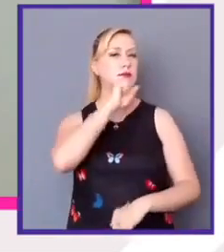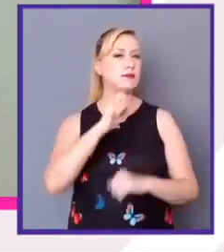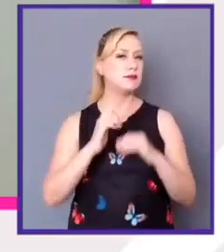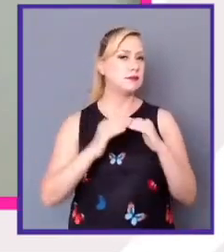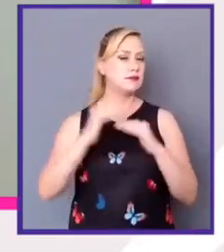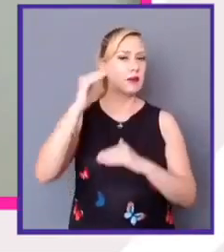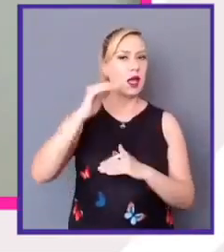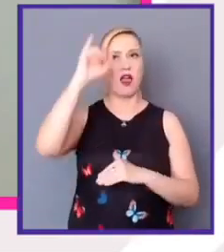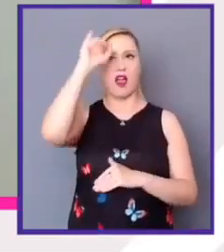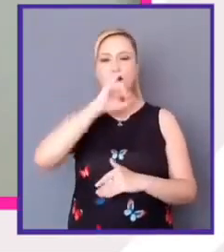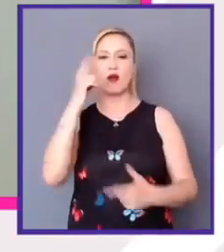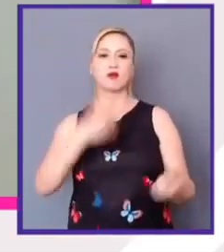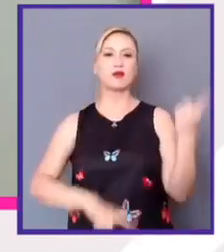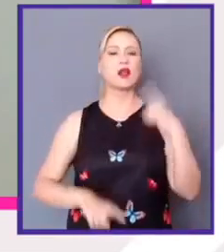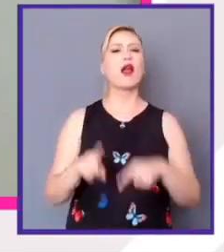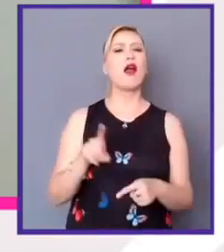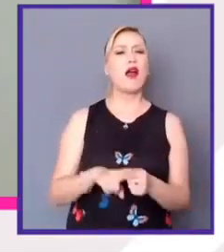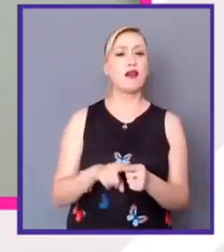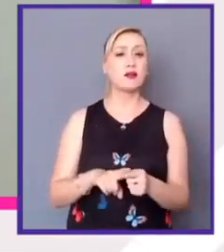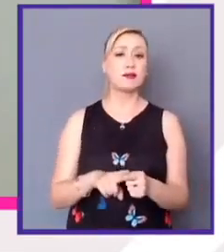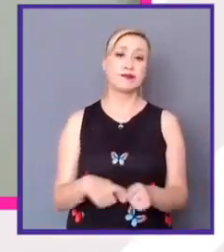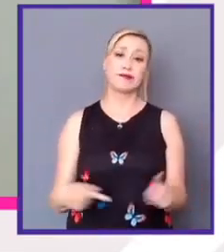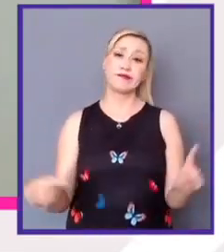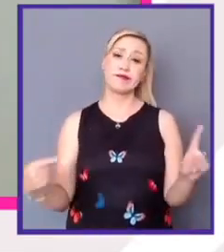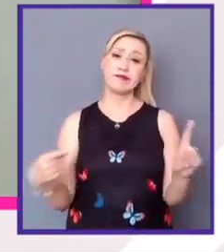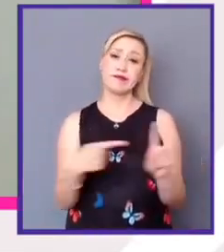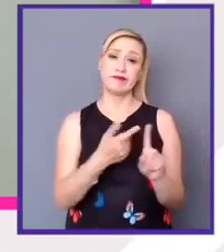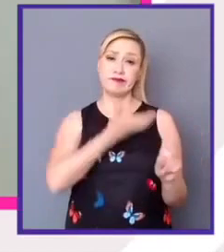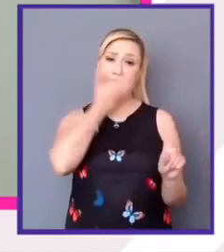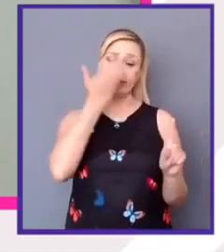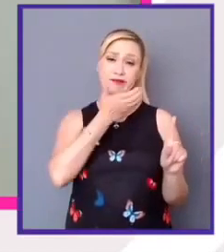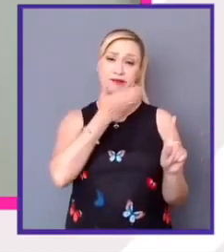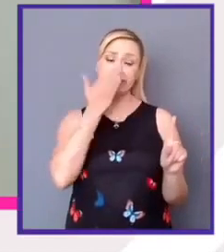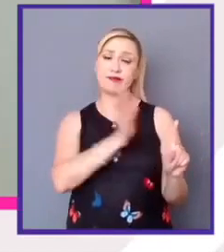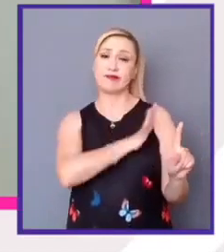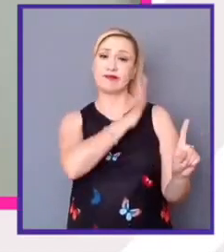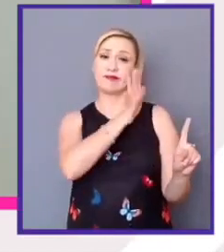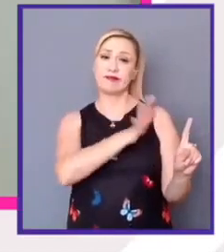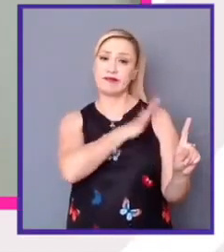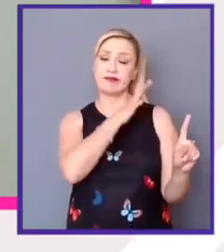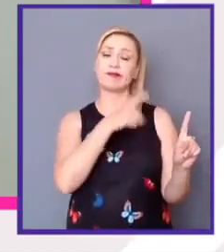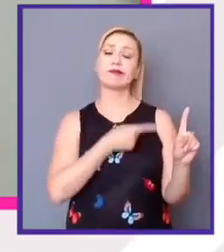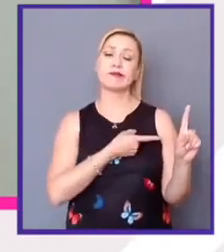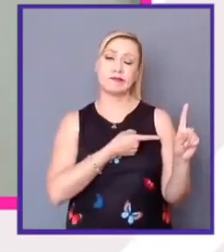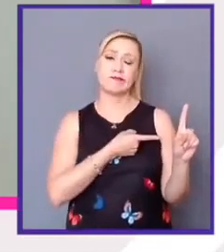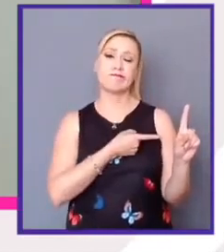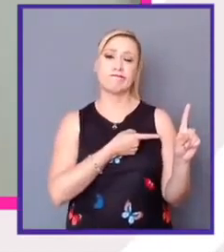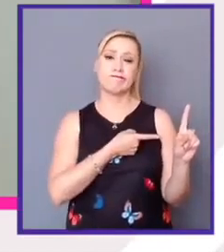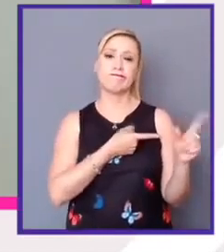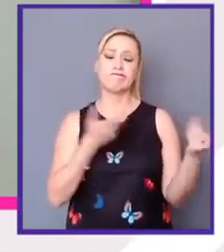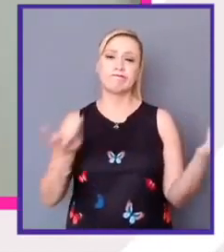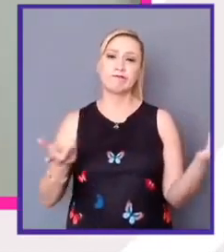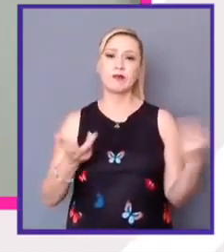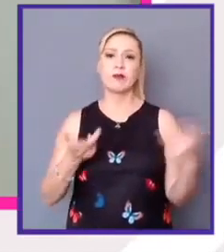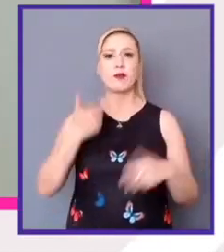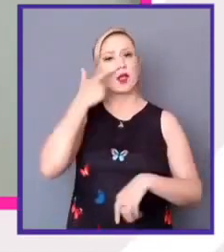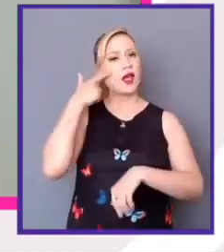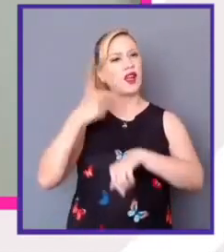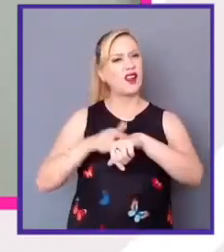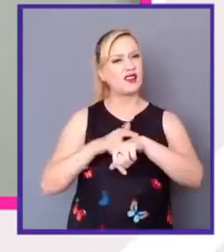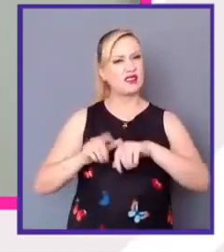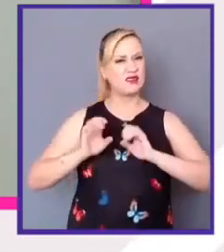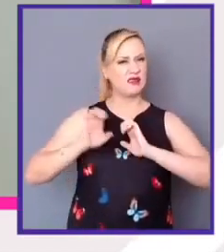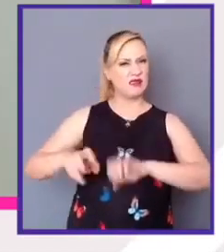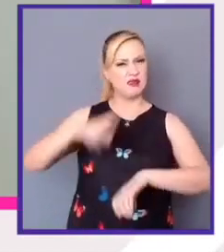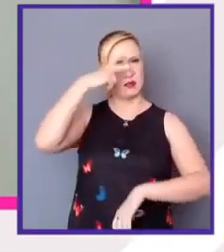jerarquía en los centros de trabajo tienden a ser para las personas de tonalidad de piel más clara. El racismo en México es un sistema que